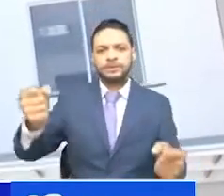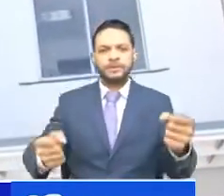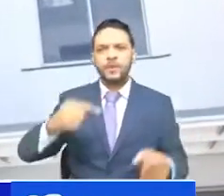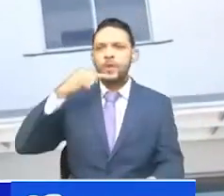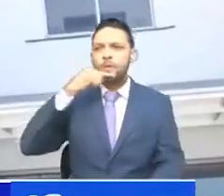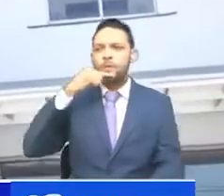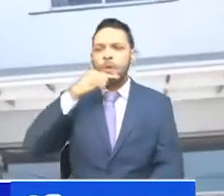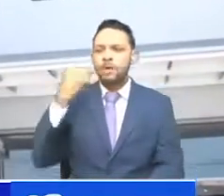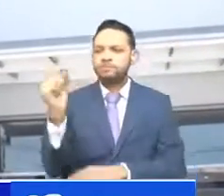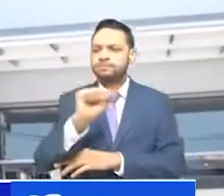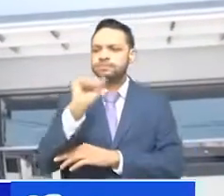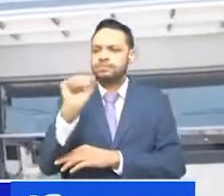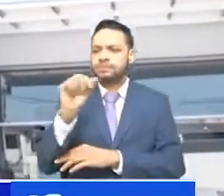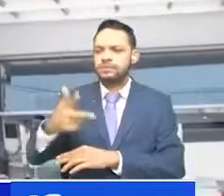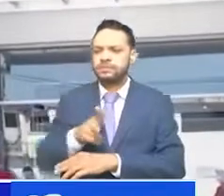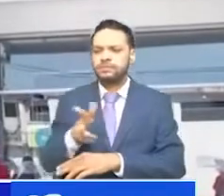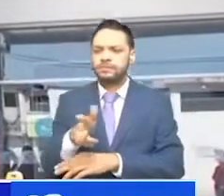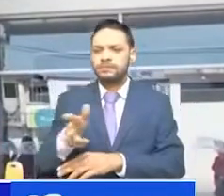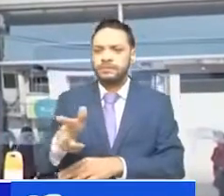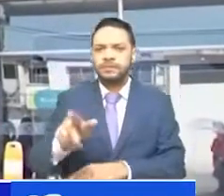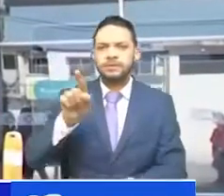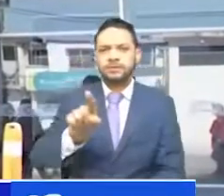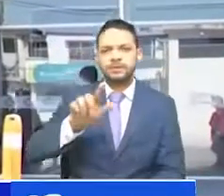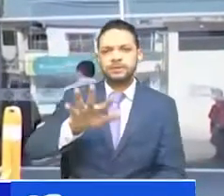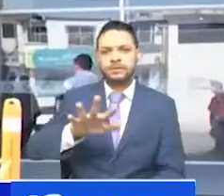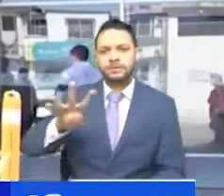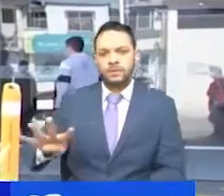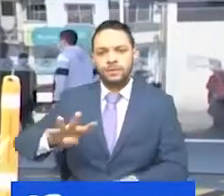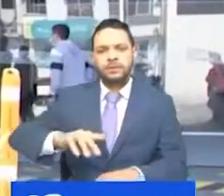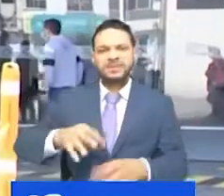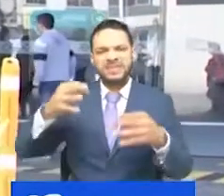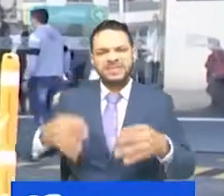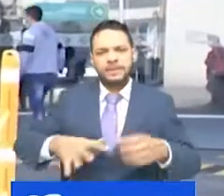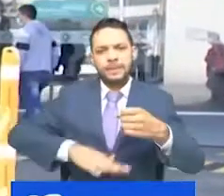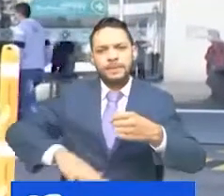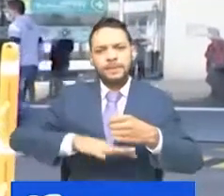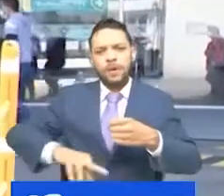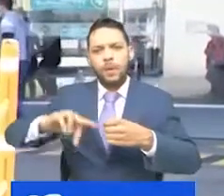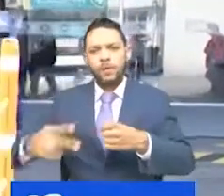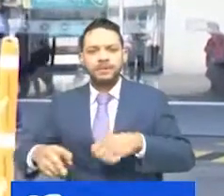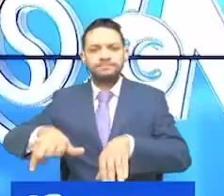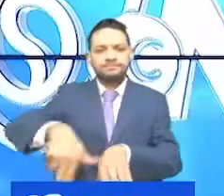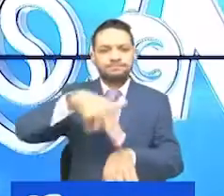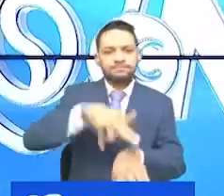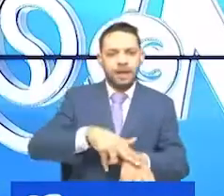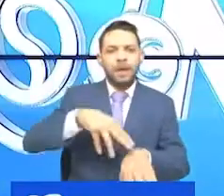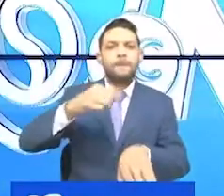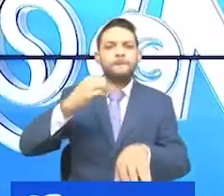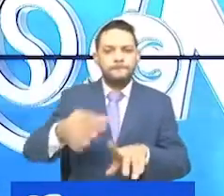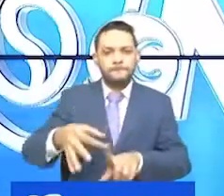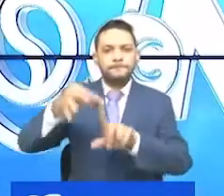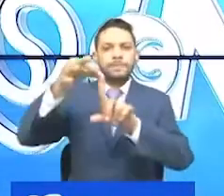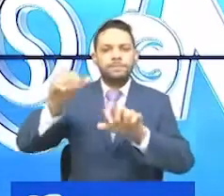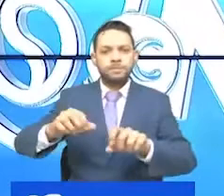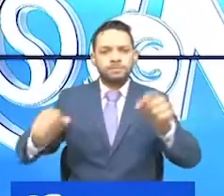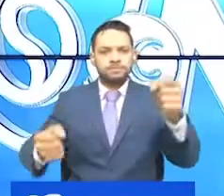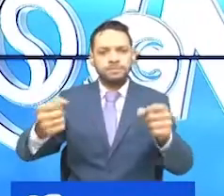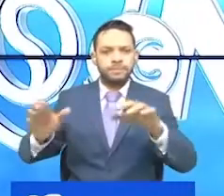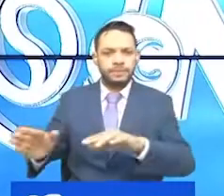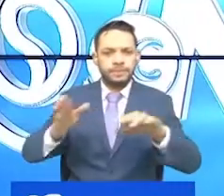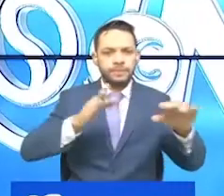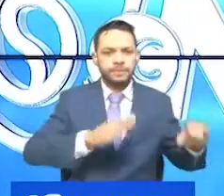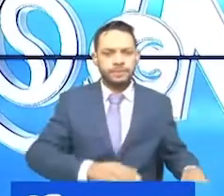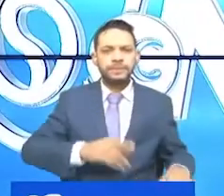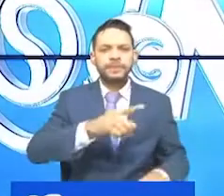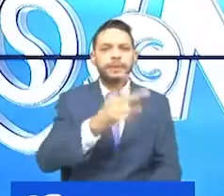cualquier eventualidad, de las cuales 154 son básicas y 24 están medicalizadas. El Rocío bajo en Pereira,